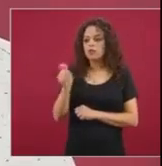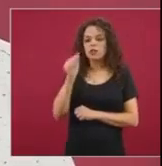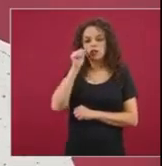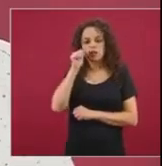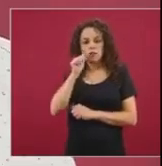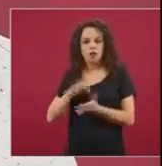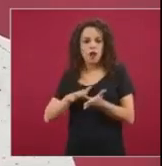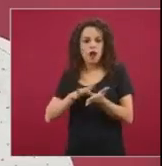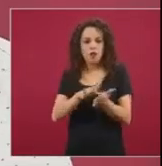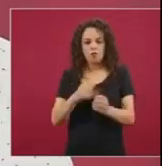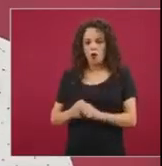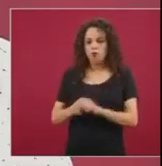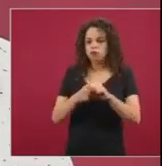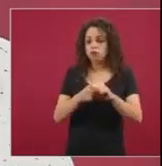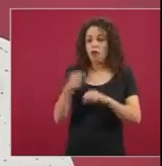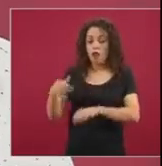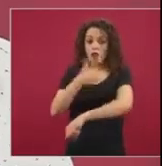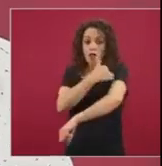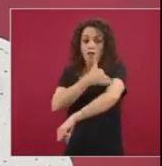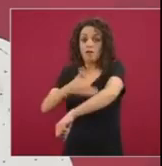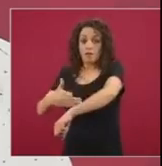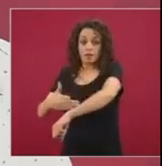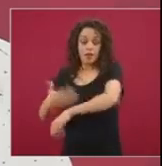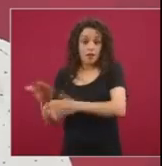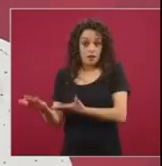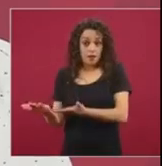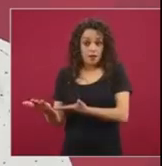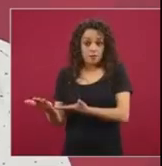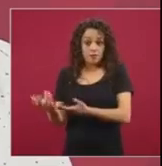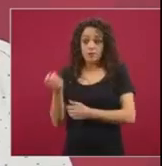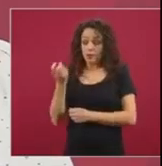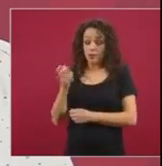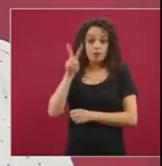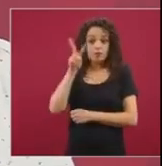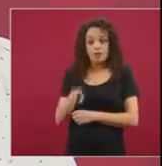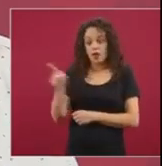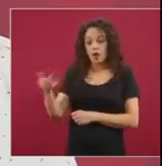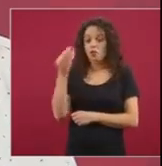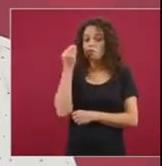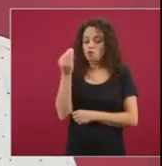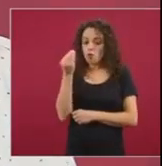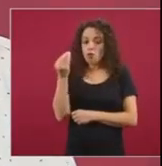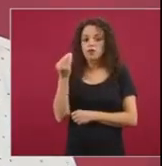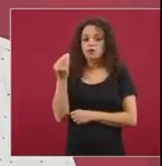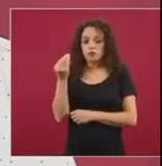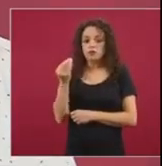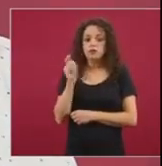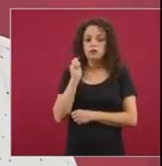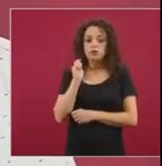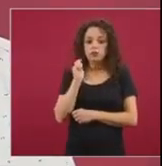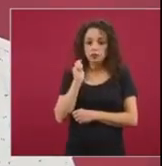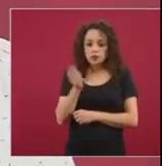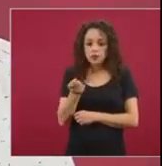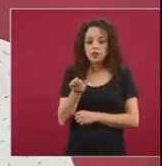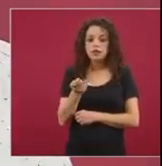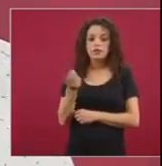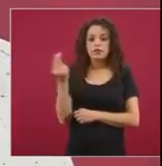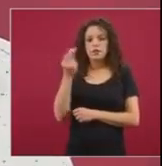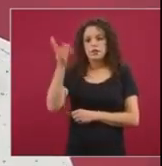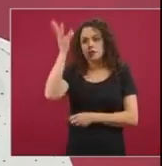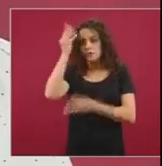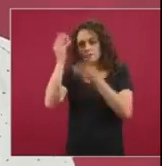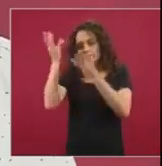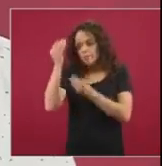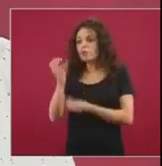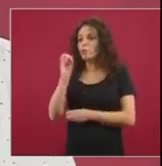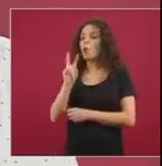poco limitada. Entonces, también la familia hace muchos sacrificios al tener que recibir información sobre su